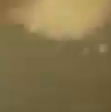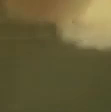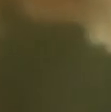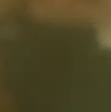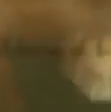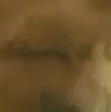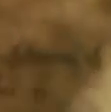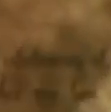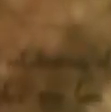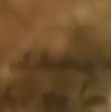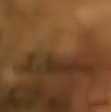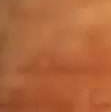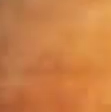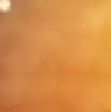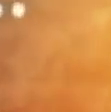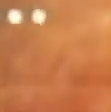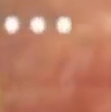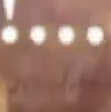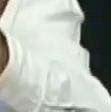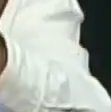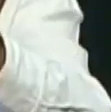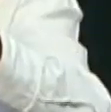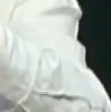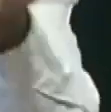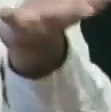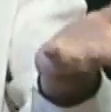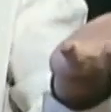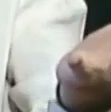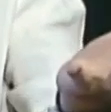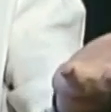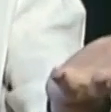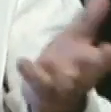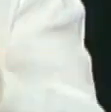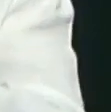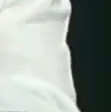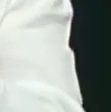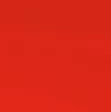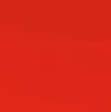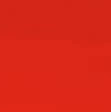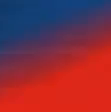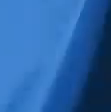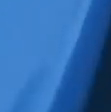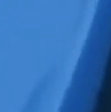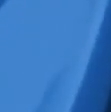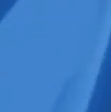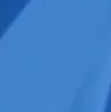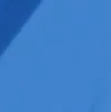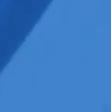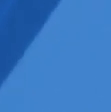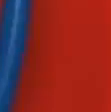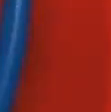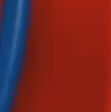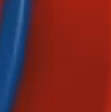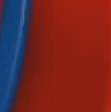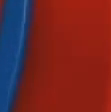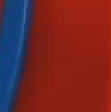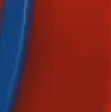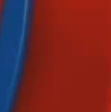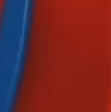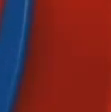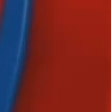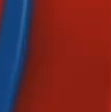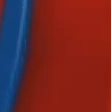Carabobo. Bastante historia hay aquí, con el historiador Pedro Calzadilla, este jueves a las 7 de la